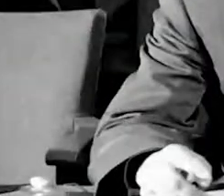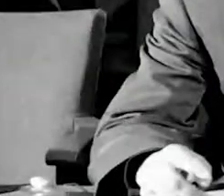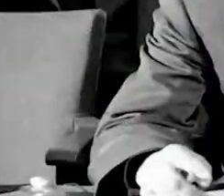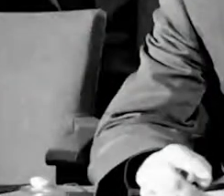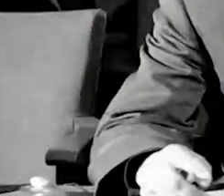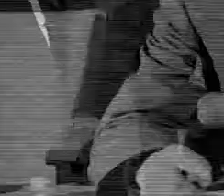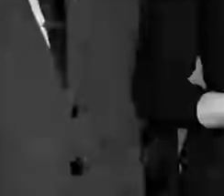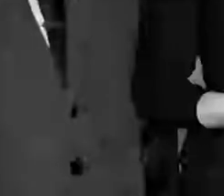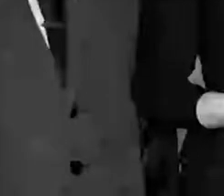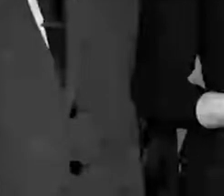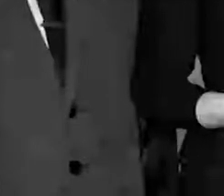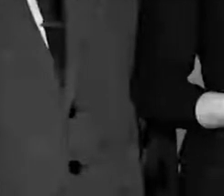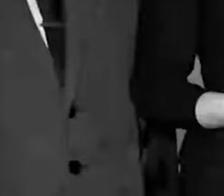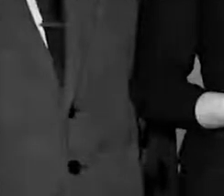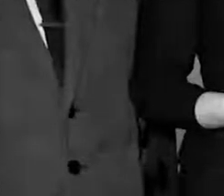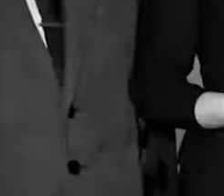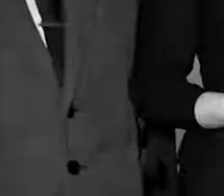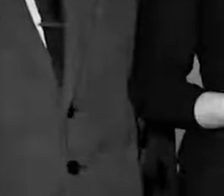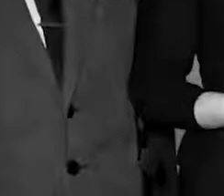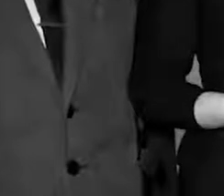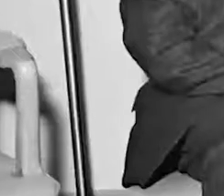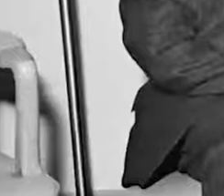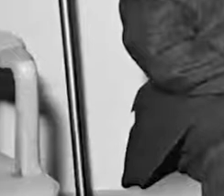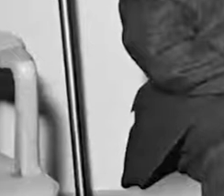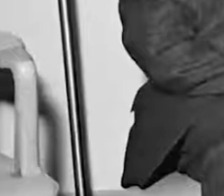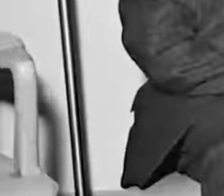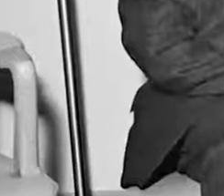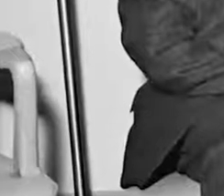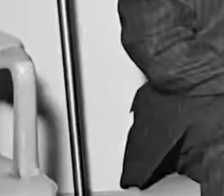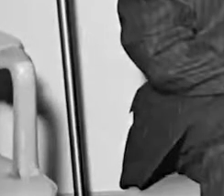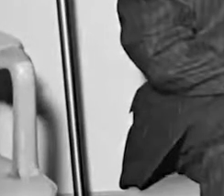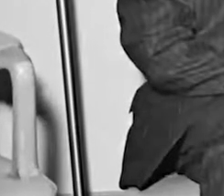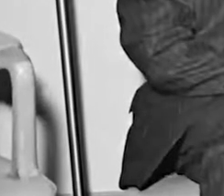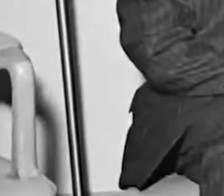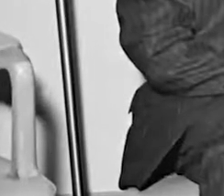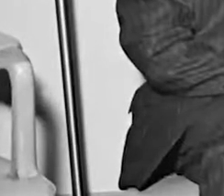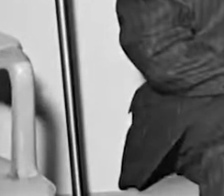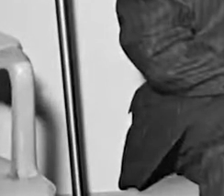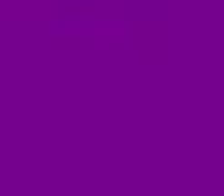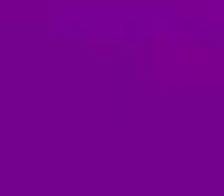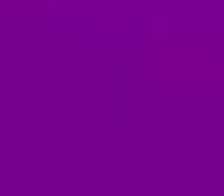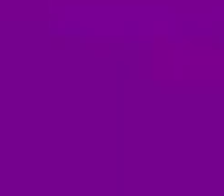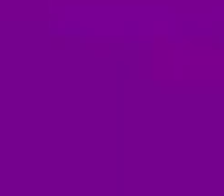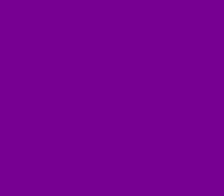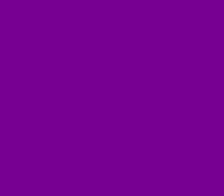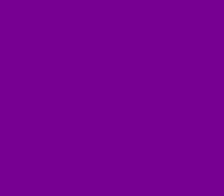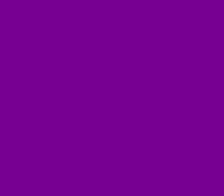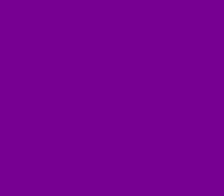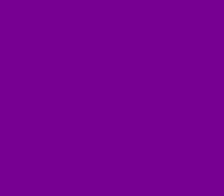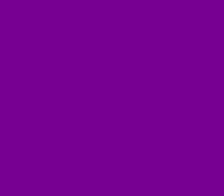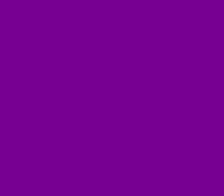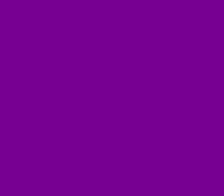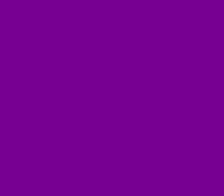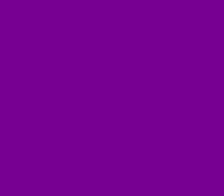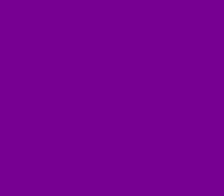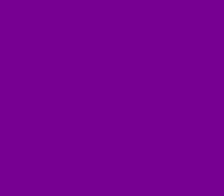lucharon a contracorriente y fueron las primeras en algo, en viajar al espacio, en ser presidenta de su país. Pero esto